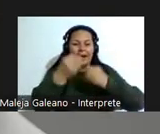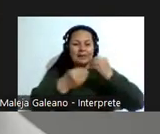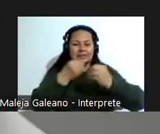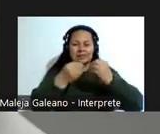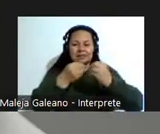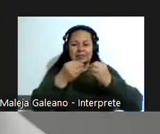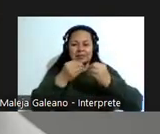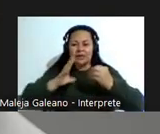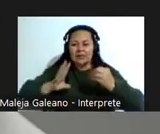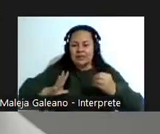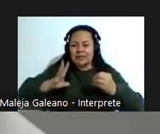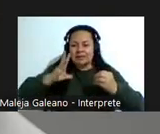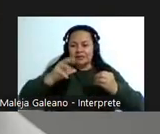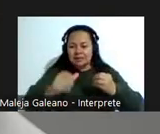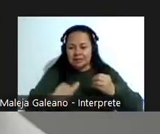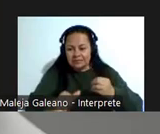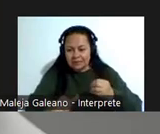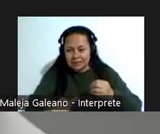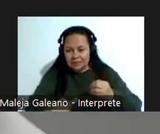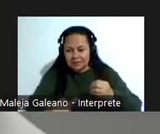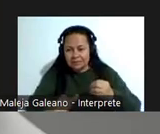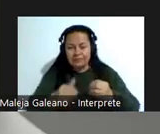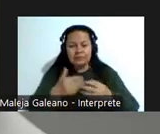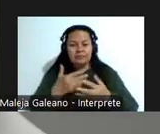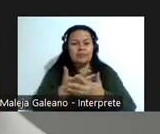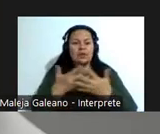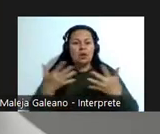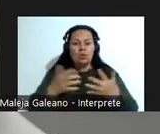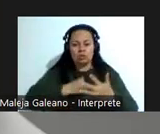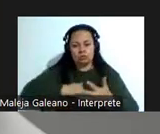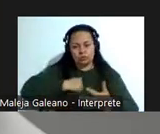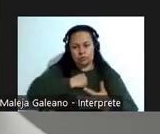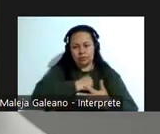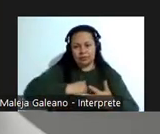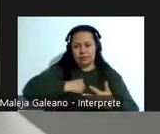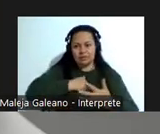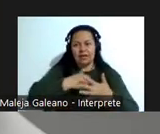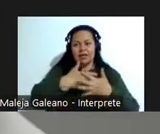escribir. Entonces, van a poner, por favor, en sus